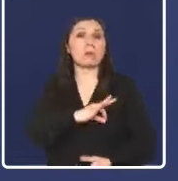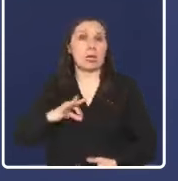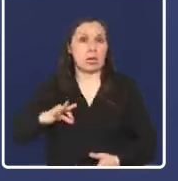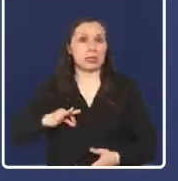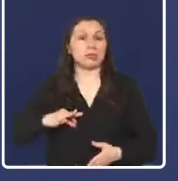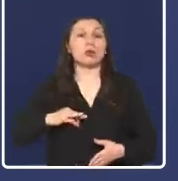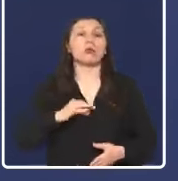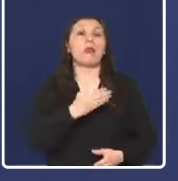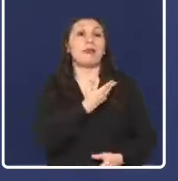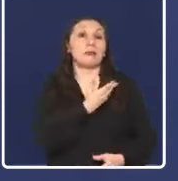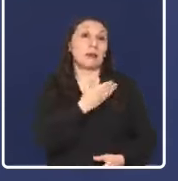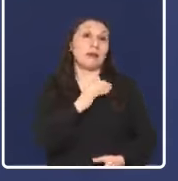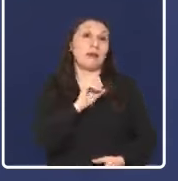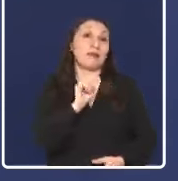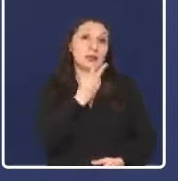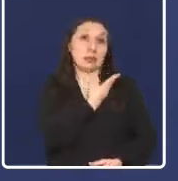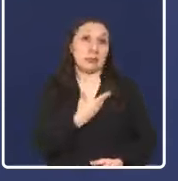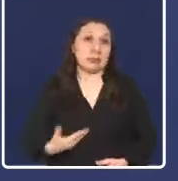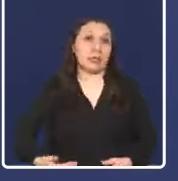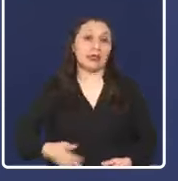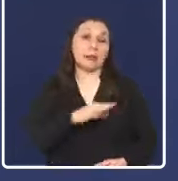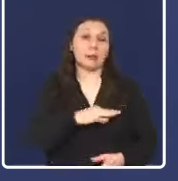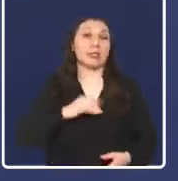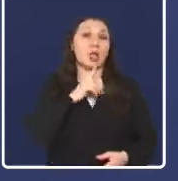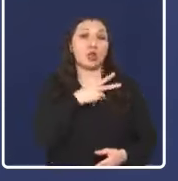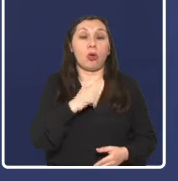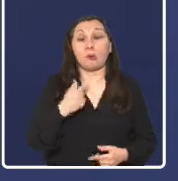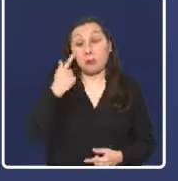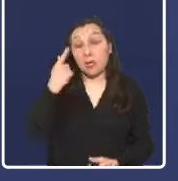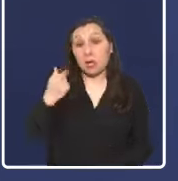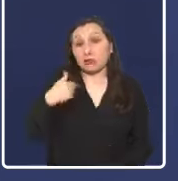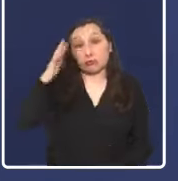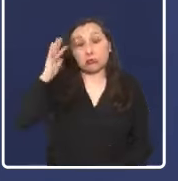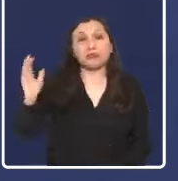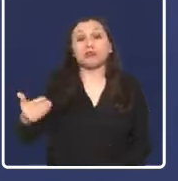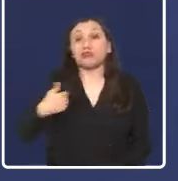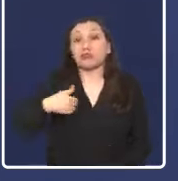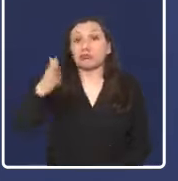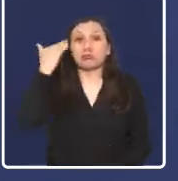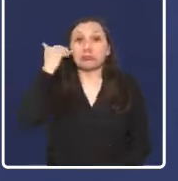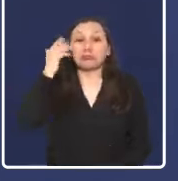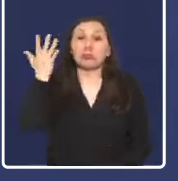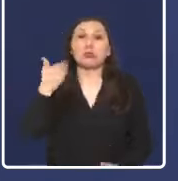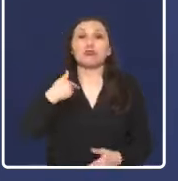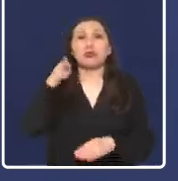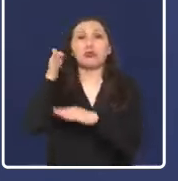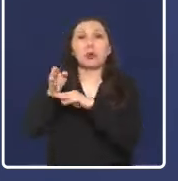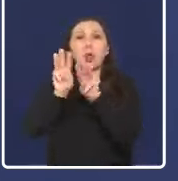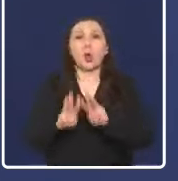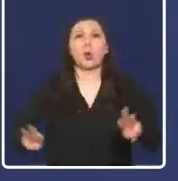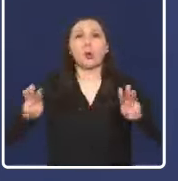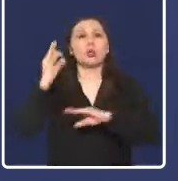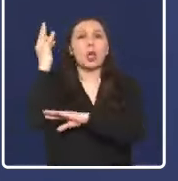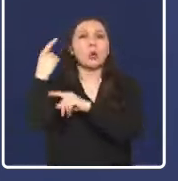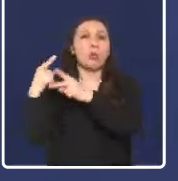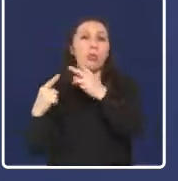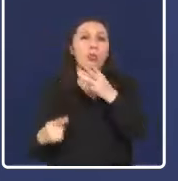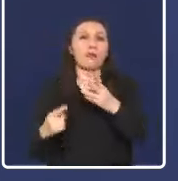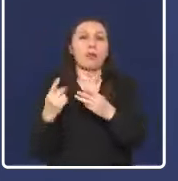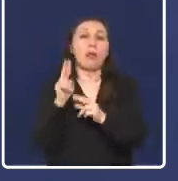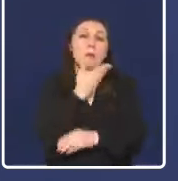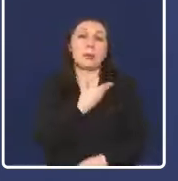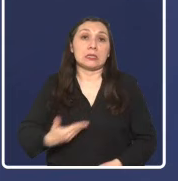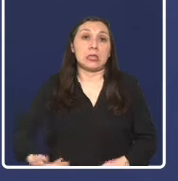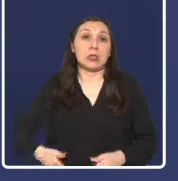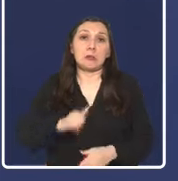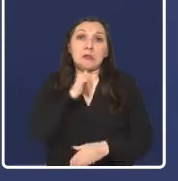toda estaba como vicepresidenta. ¿Tampoco sí. mantiene esa O sea, yo no tenía información, imagínese, estaba en la ONU, tuve reunión con diferentes presidentes del mundo, no